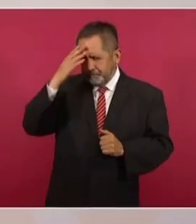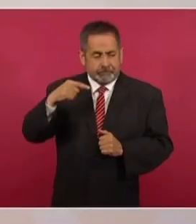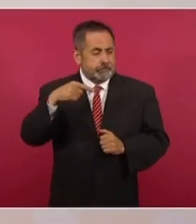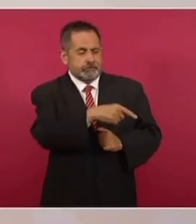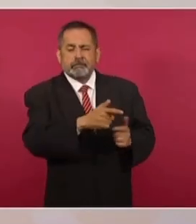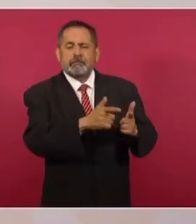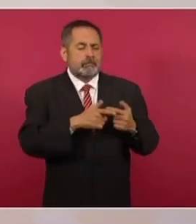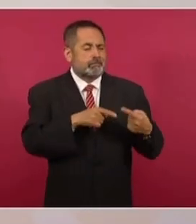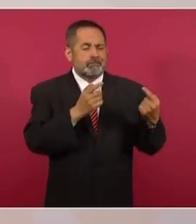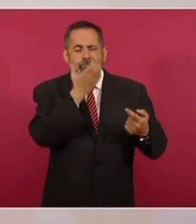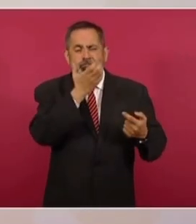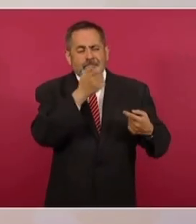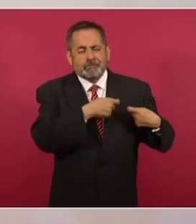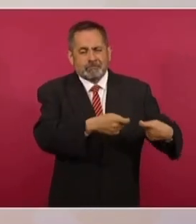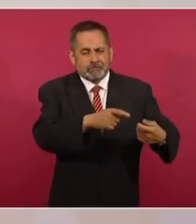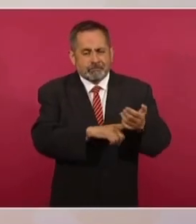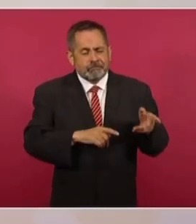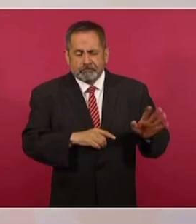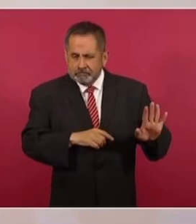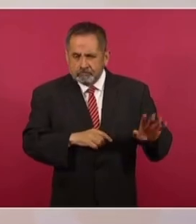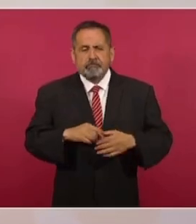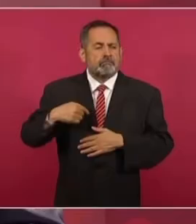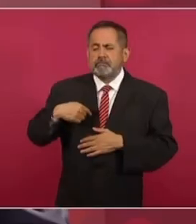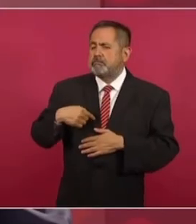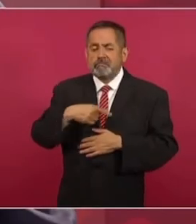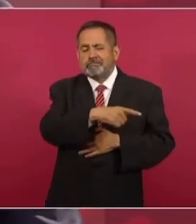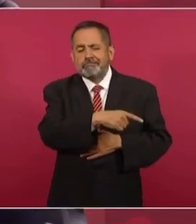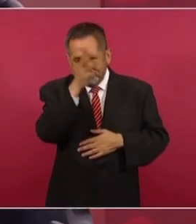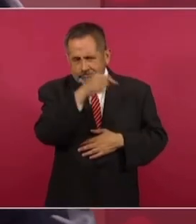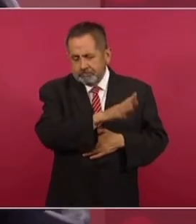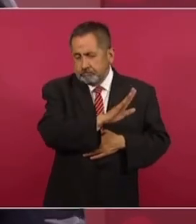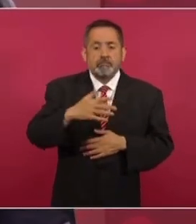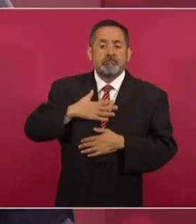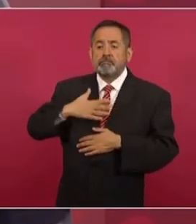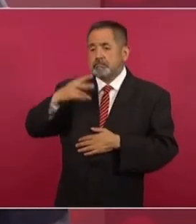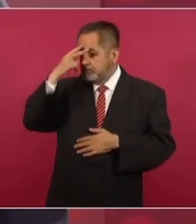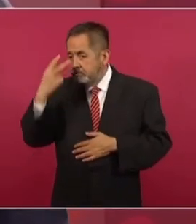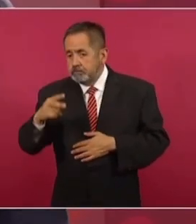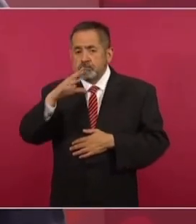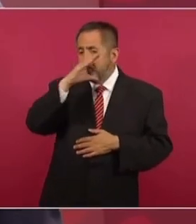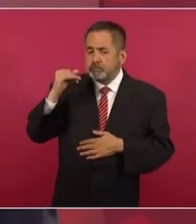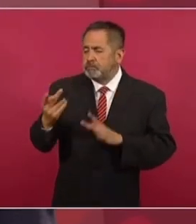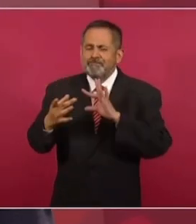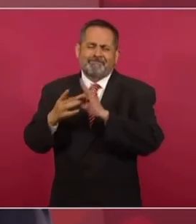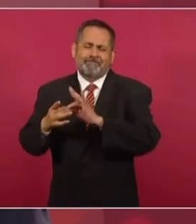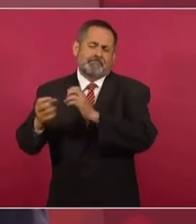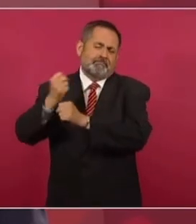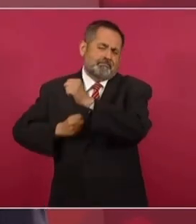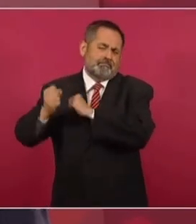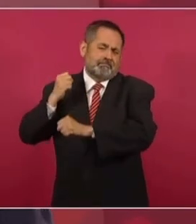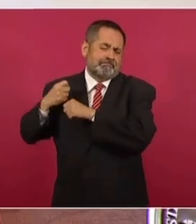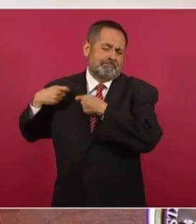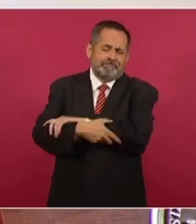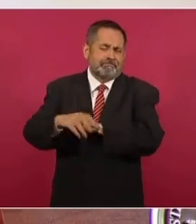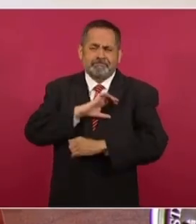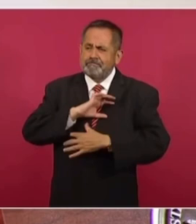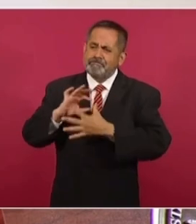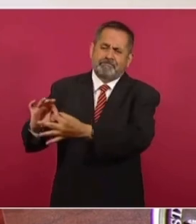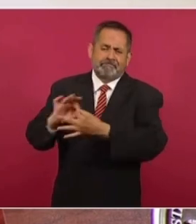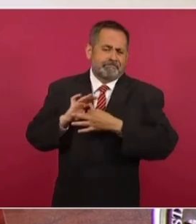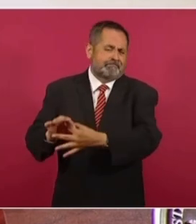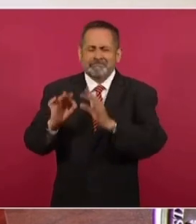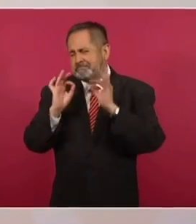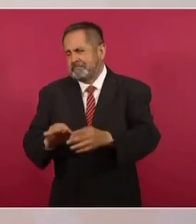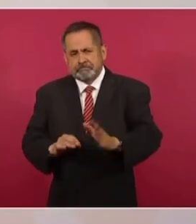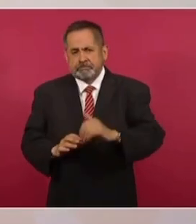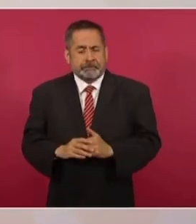conservadores, la relación de nuestros pueblos viene de lejos y ha sido muy fraterna. Tan es